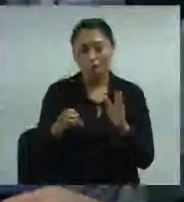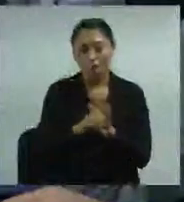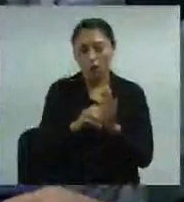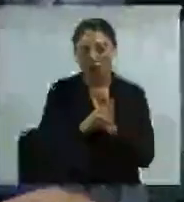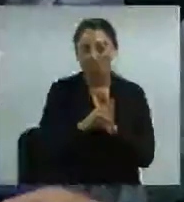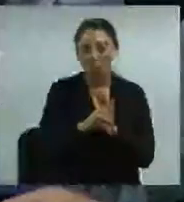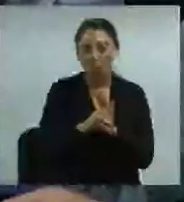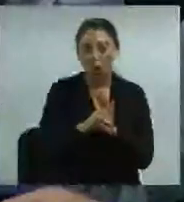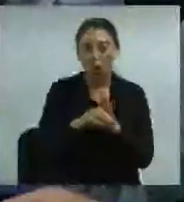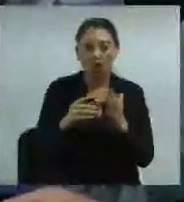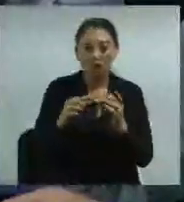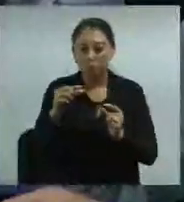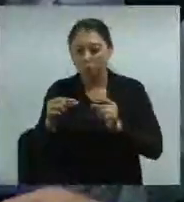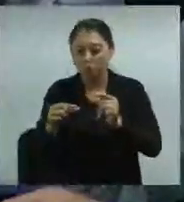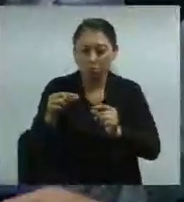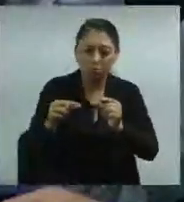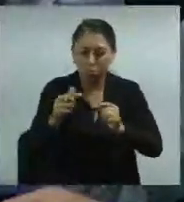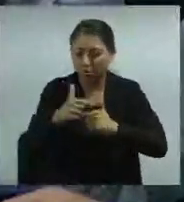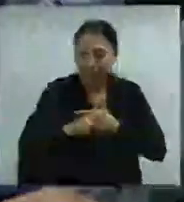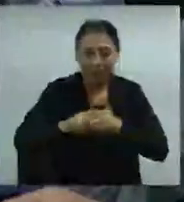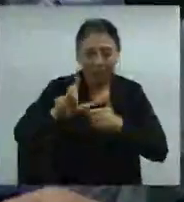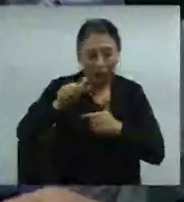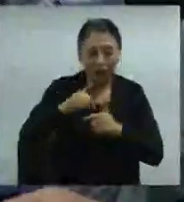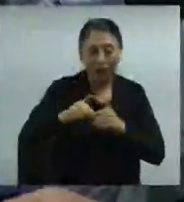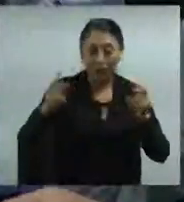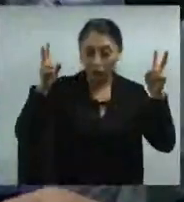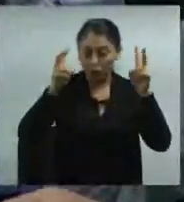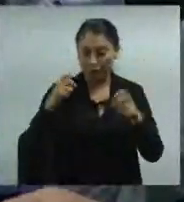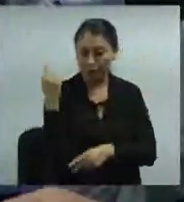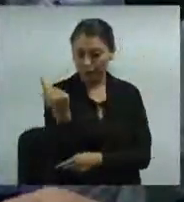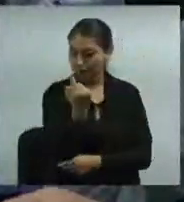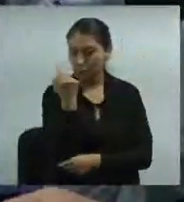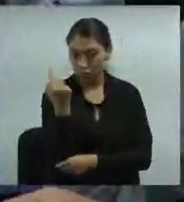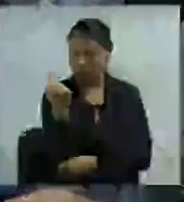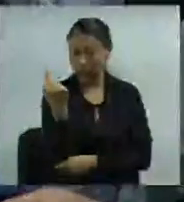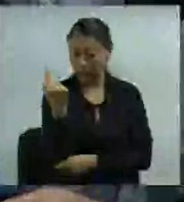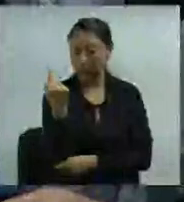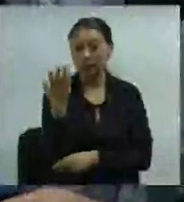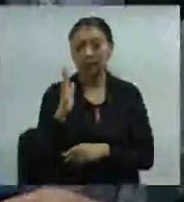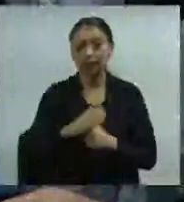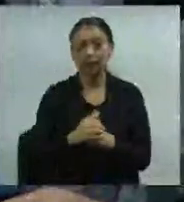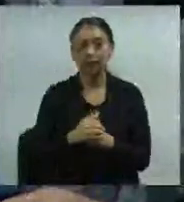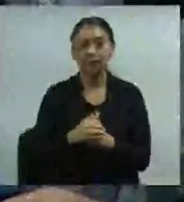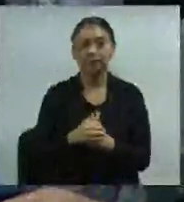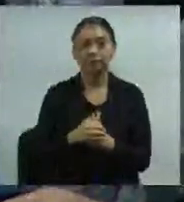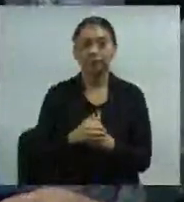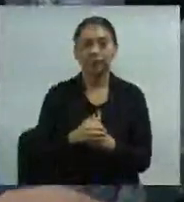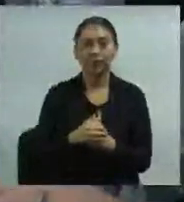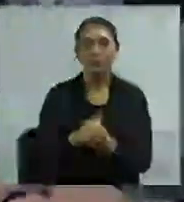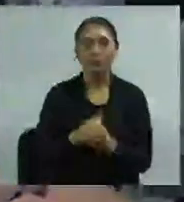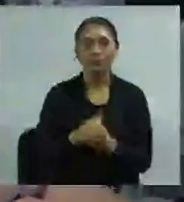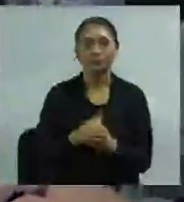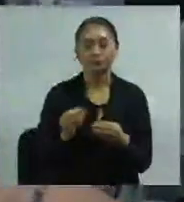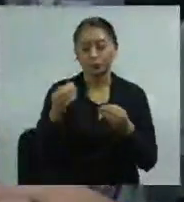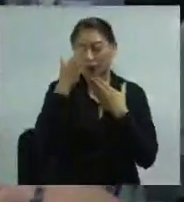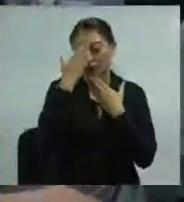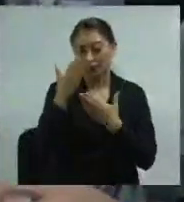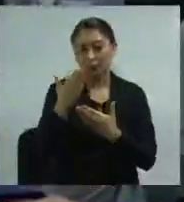sea, ese es un tema bien importante, presidente, porque no es también un tema sencillo. Muchas